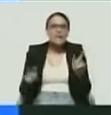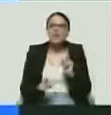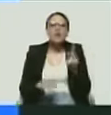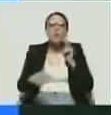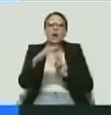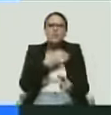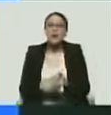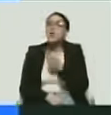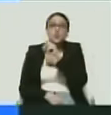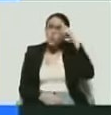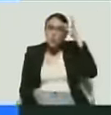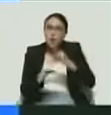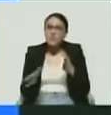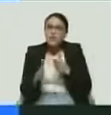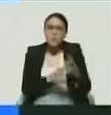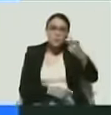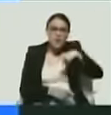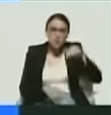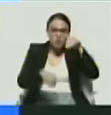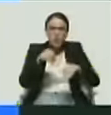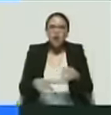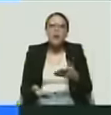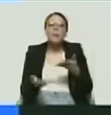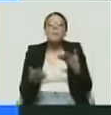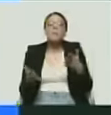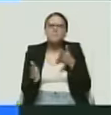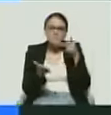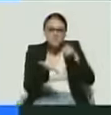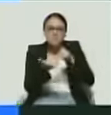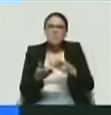estás participando? ¿Es una cosa loca?